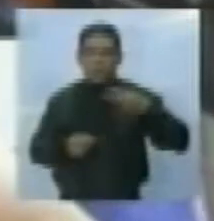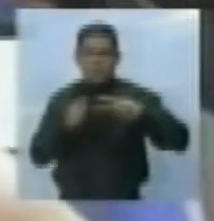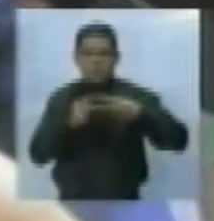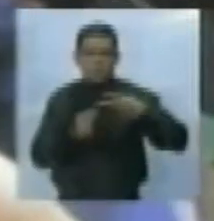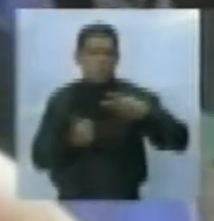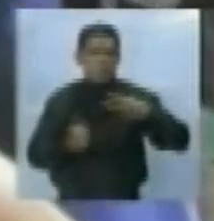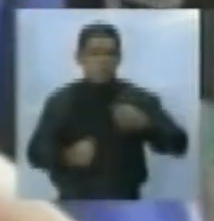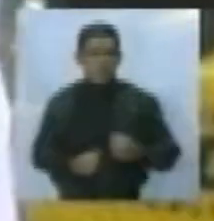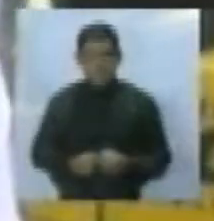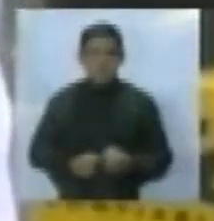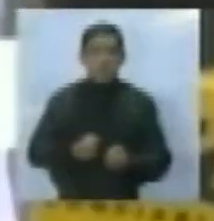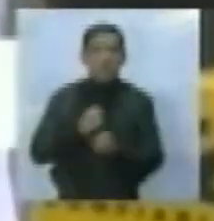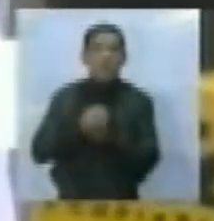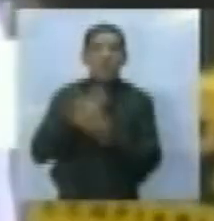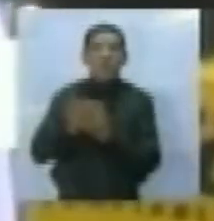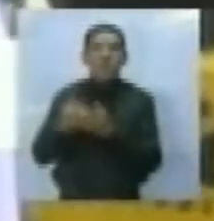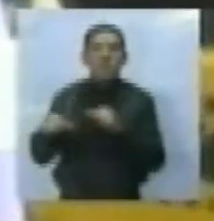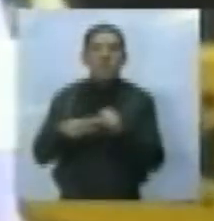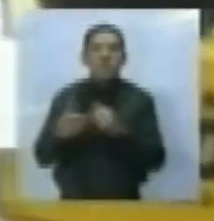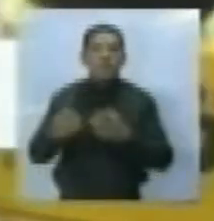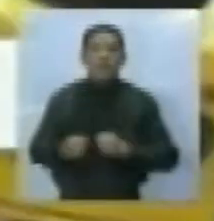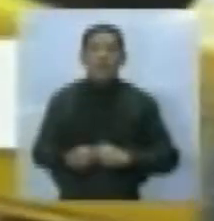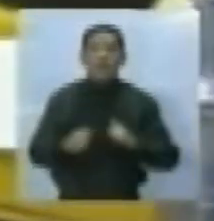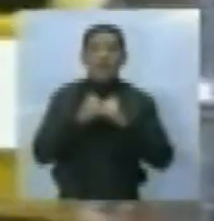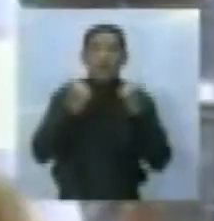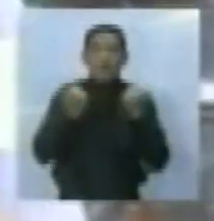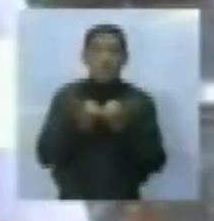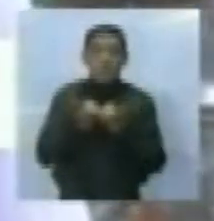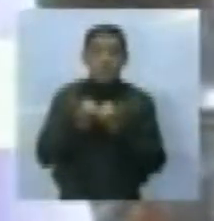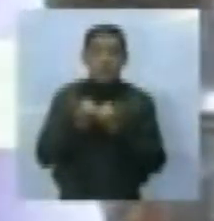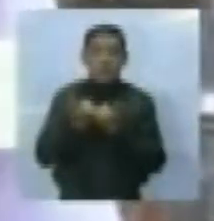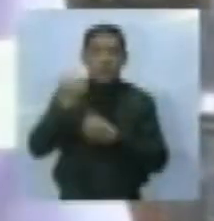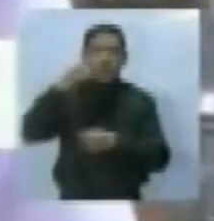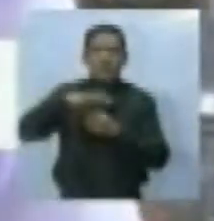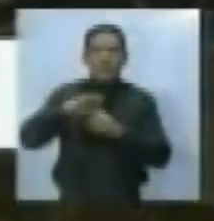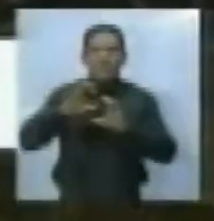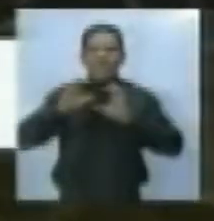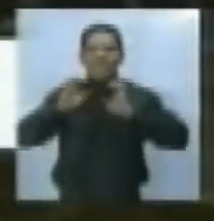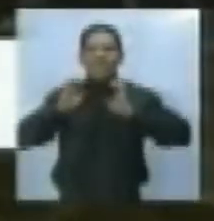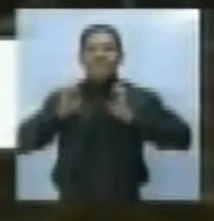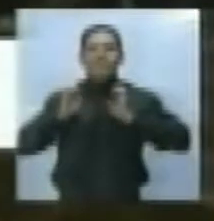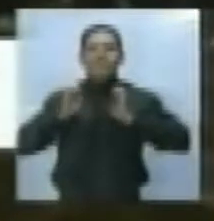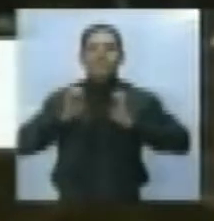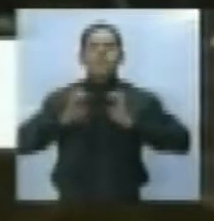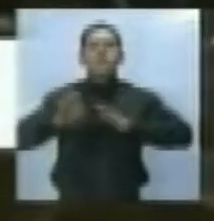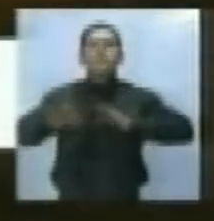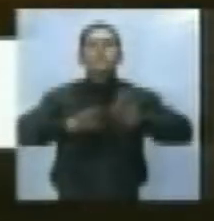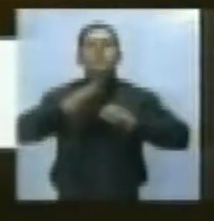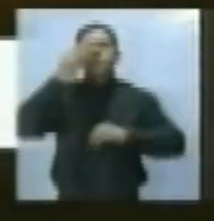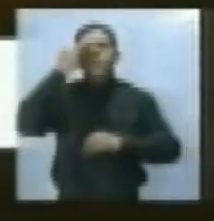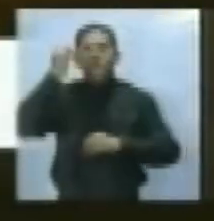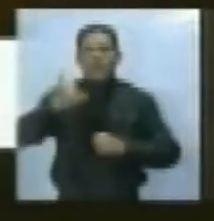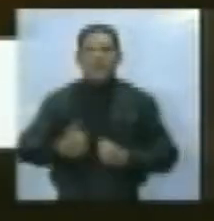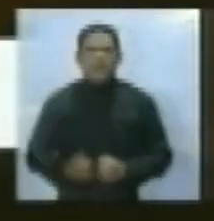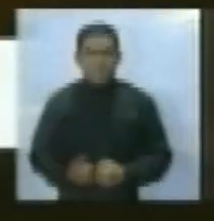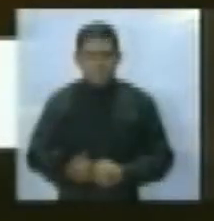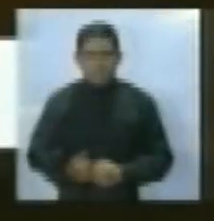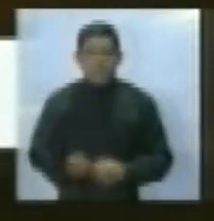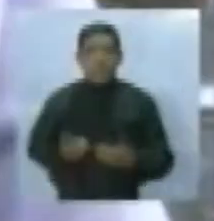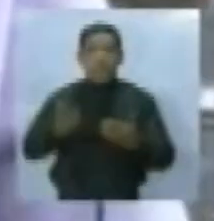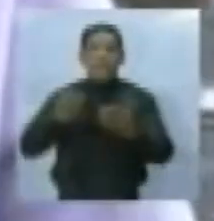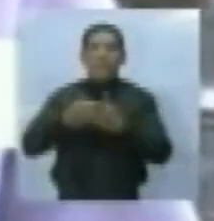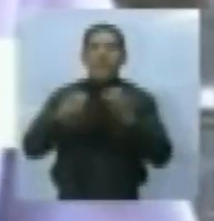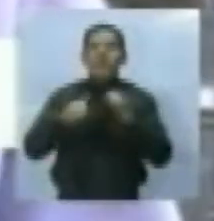penal, administrativo, etcétera. Una de las legisladoras quien evitó dar su voto fue Vilma Andrade, quien explica los motivos por los que no asistió al